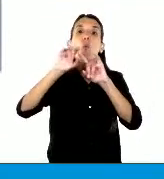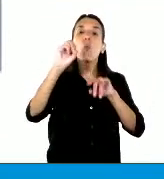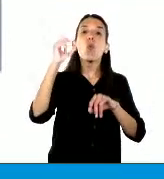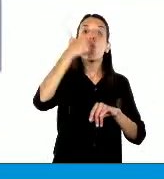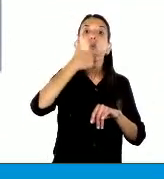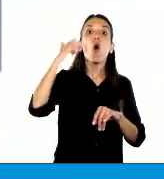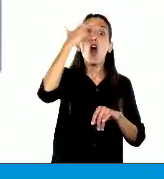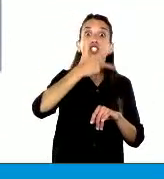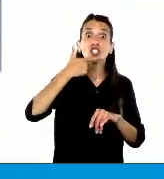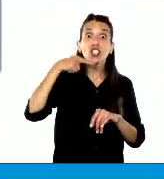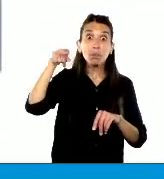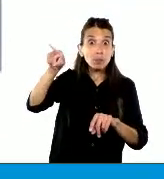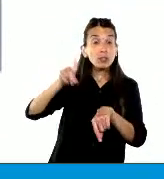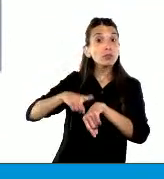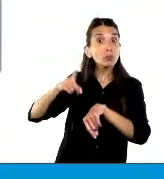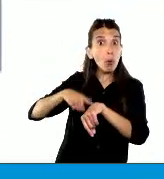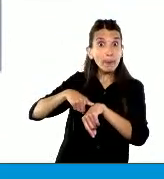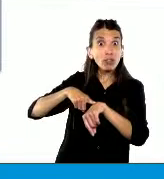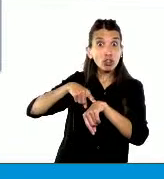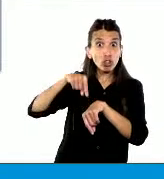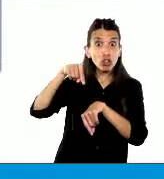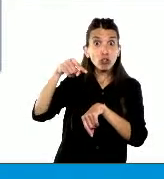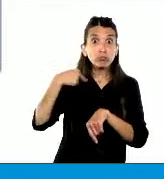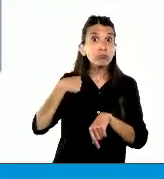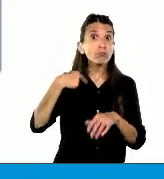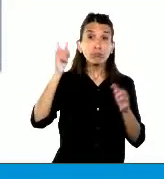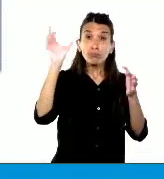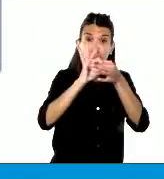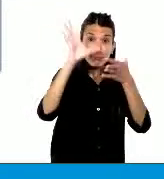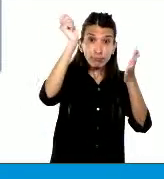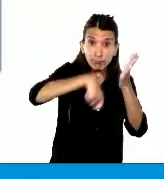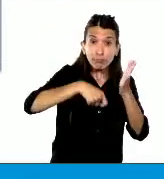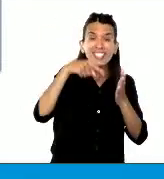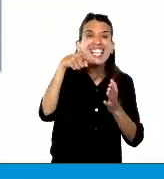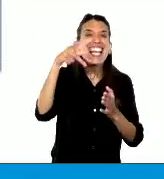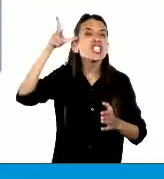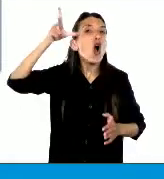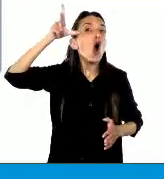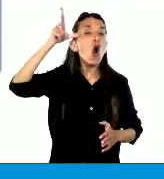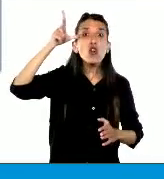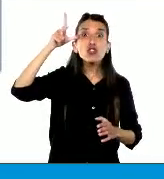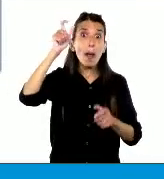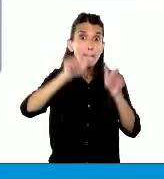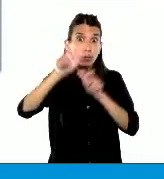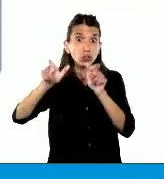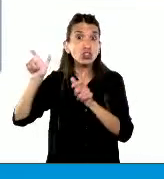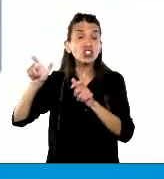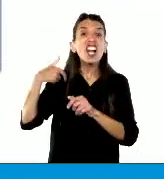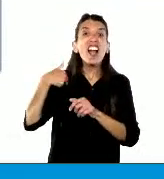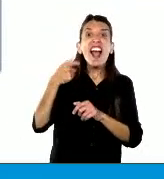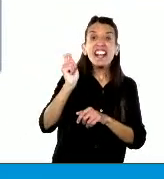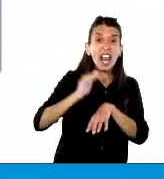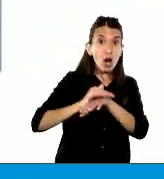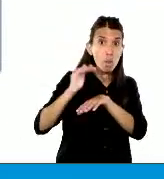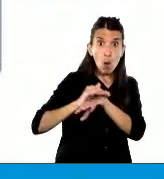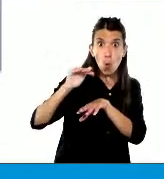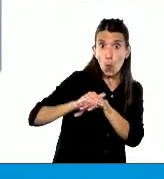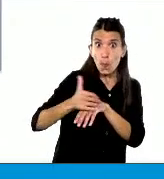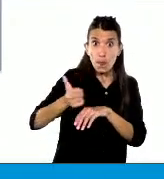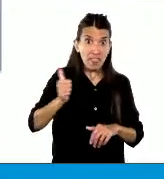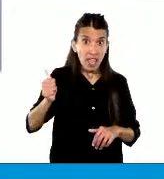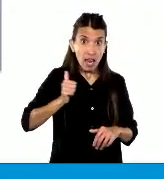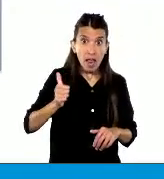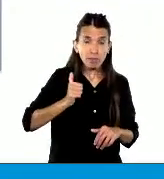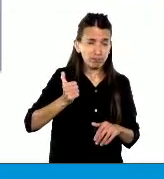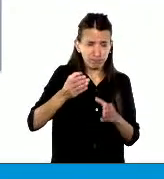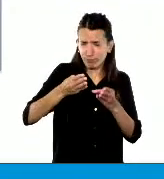la conciencia del mundo civilizado, no son, sin embargo, los que mayores sufrimientos han traído al pueblo argentino, ni las peores